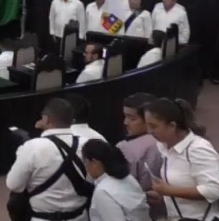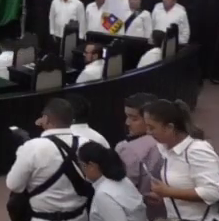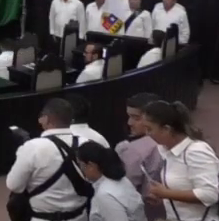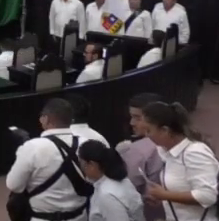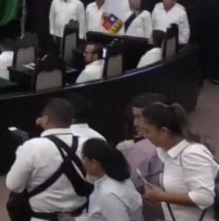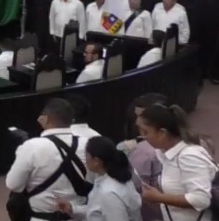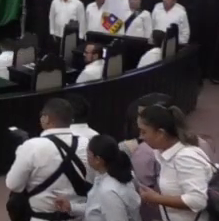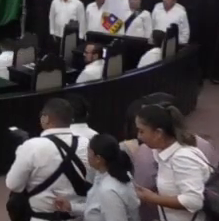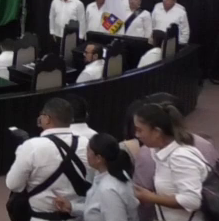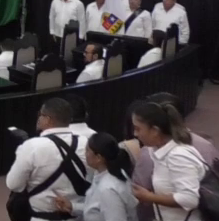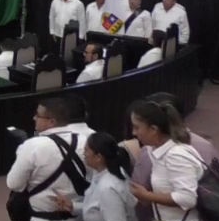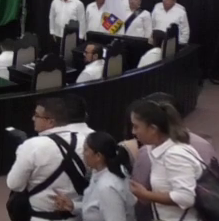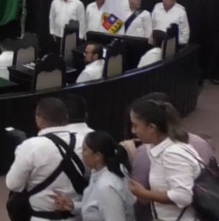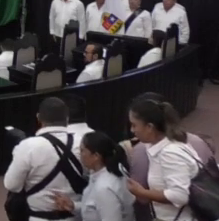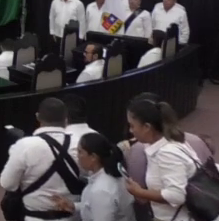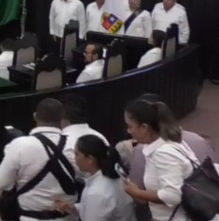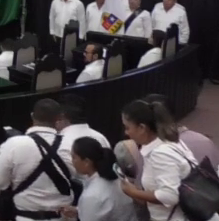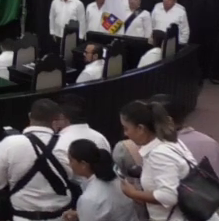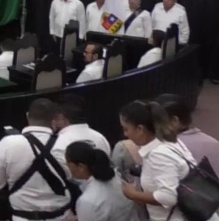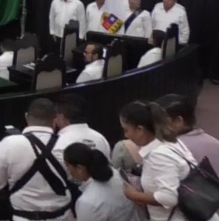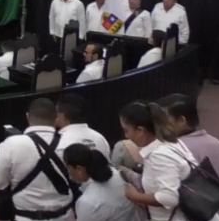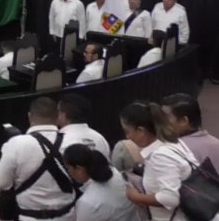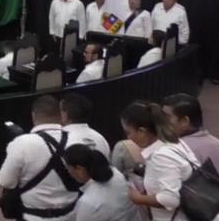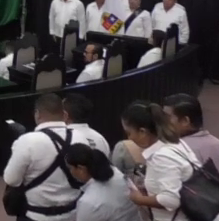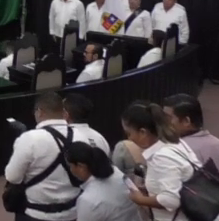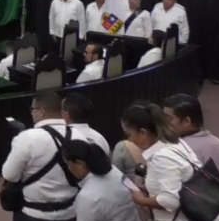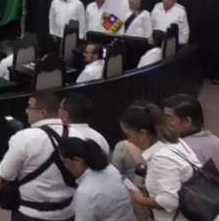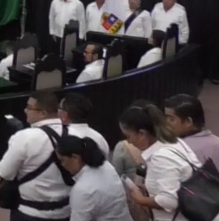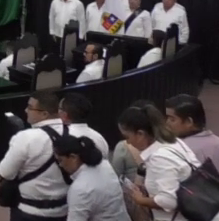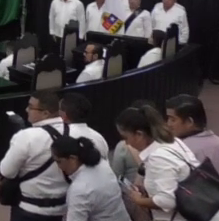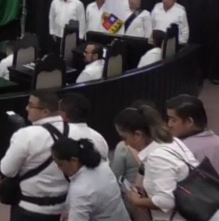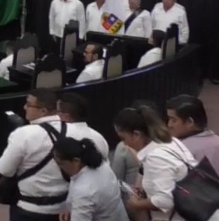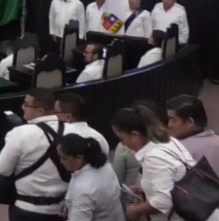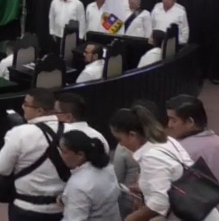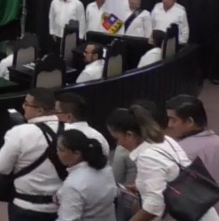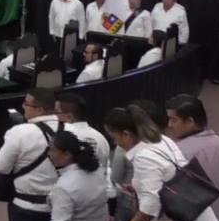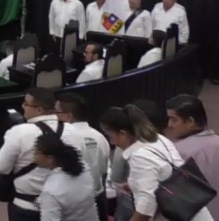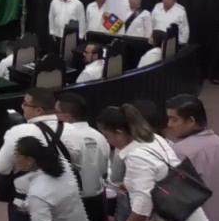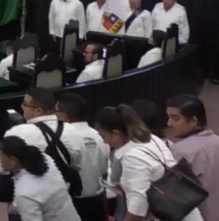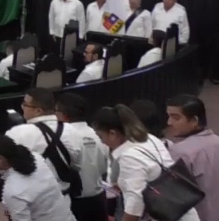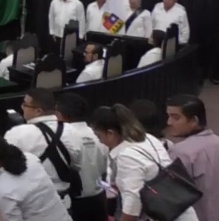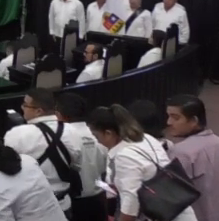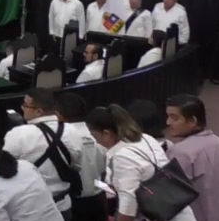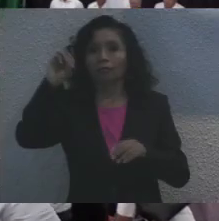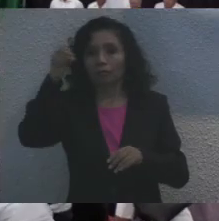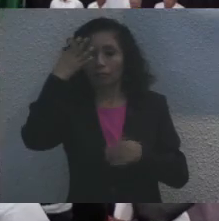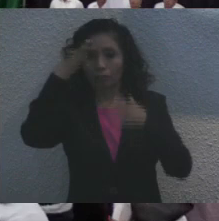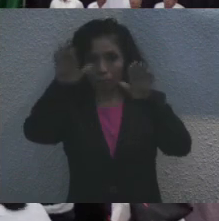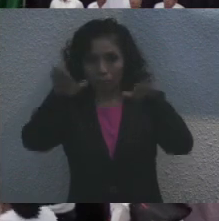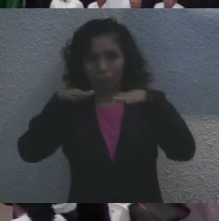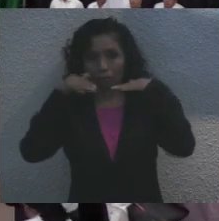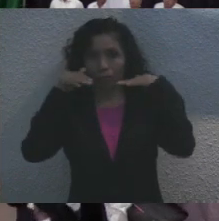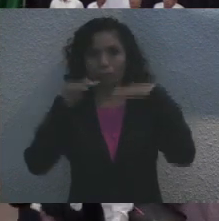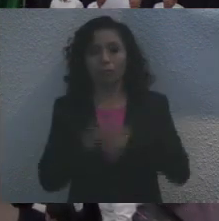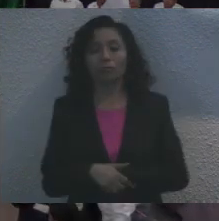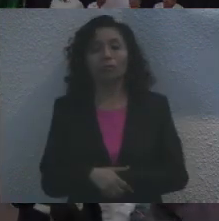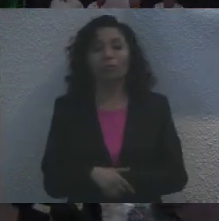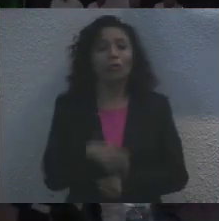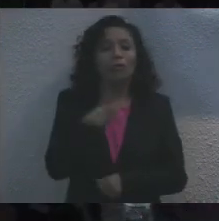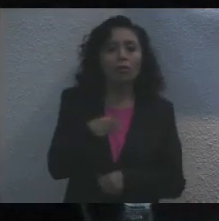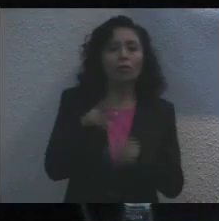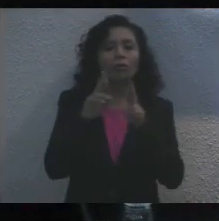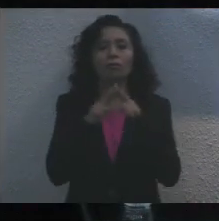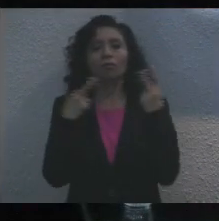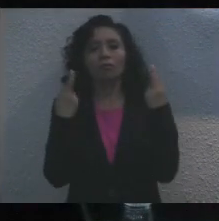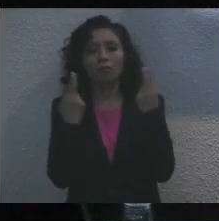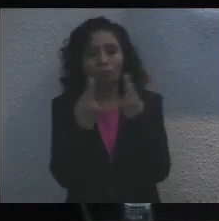los medios digitales y amigos todos presentes, sean bienvenidos a esta su casa del Poder Legislativo. Estamos aquí reunidos para